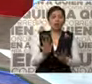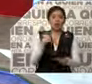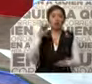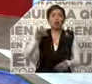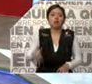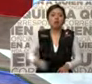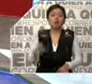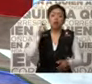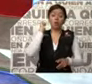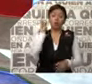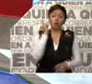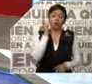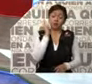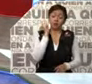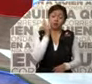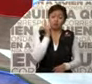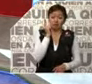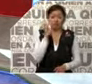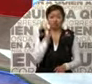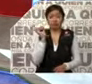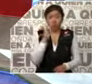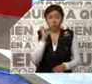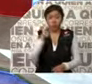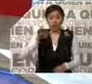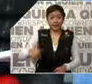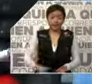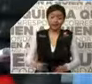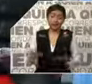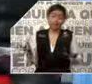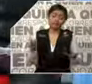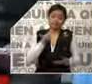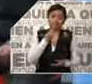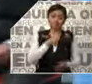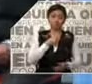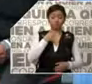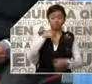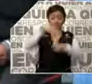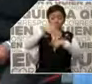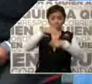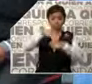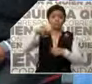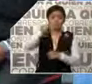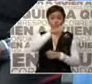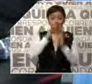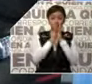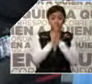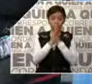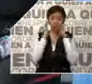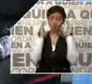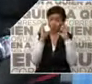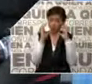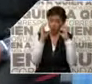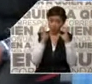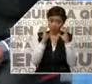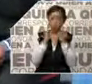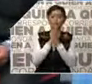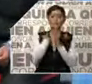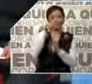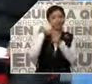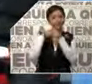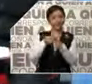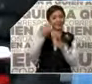esto no ocurra. Pues ¿no? Un llamado a todos para que tengamos cuidado en eso. No dejen de enviarnos, por